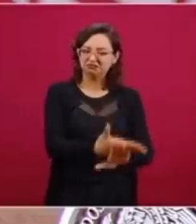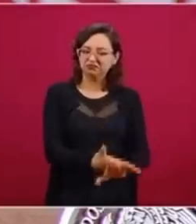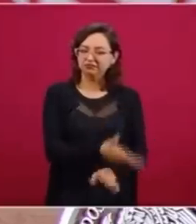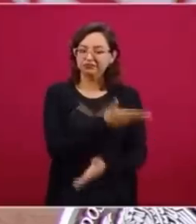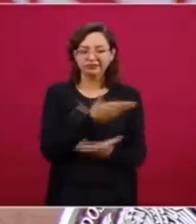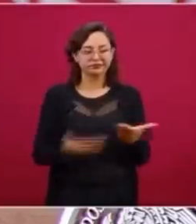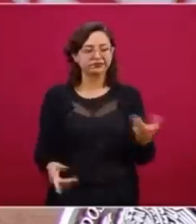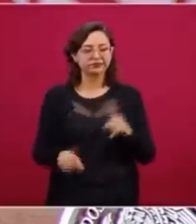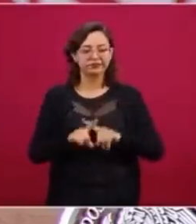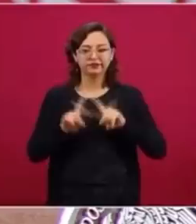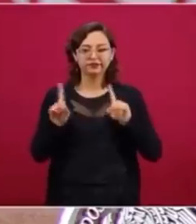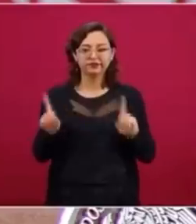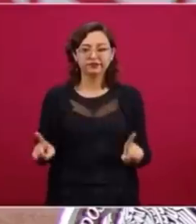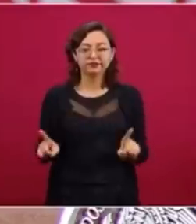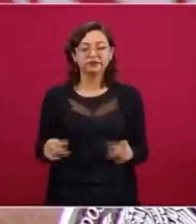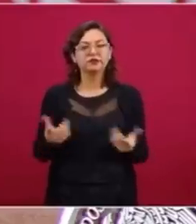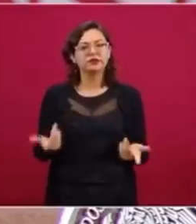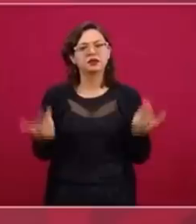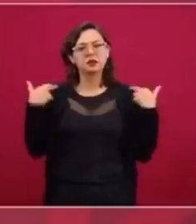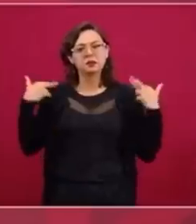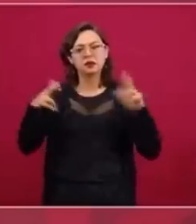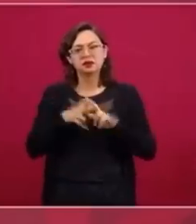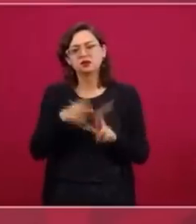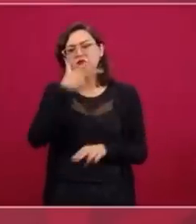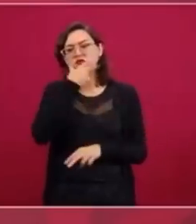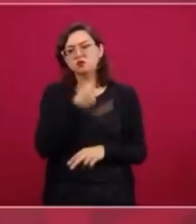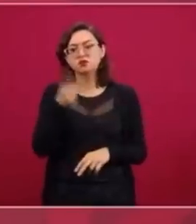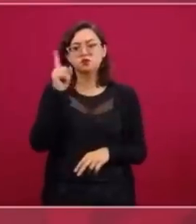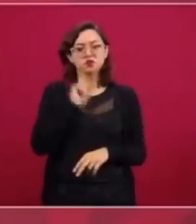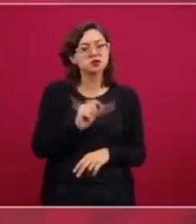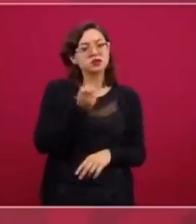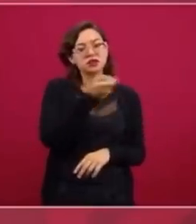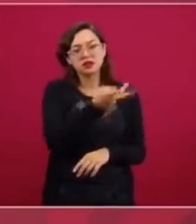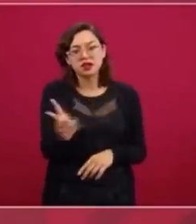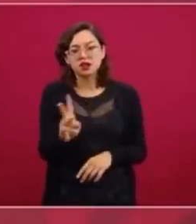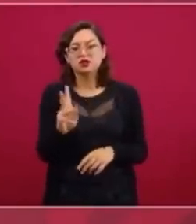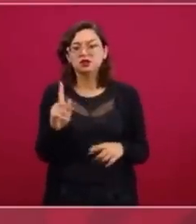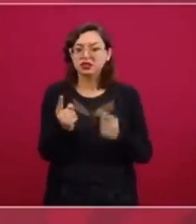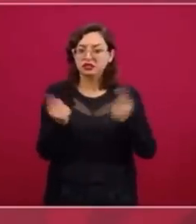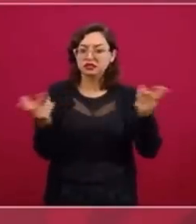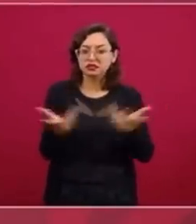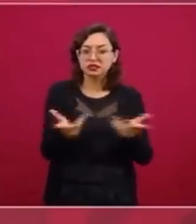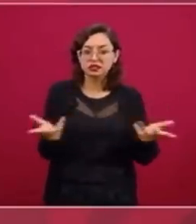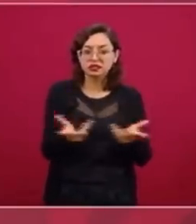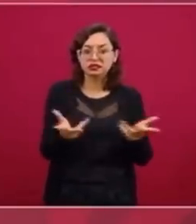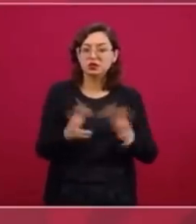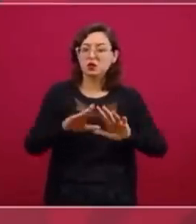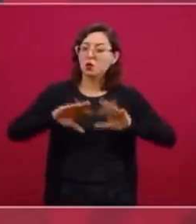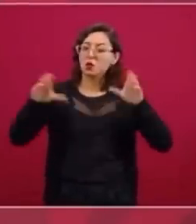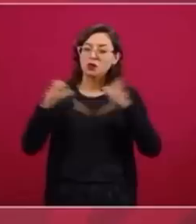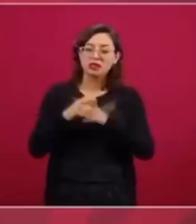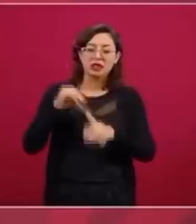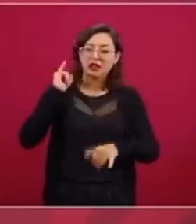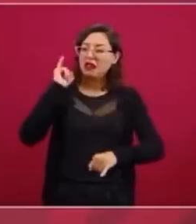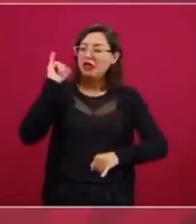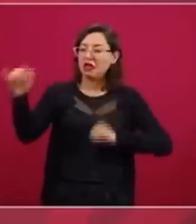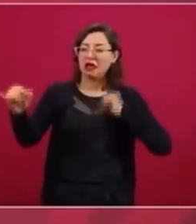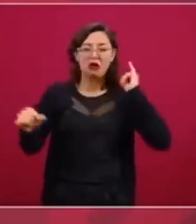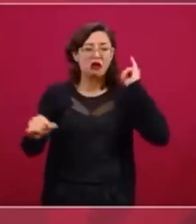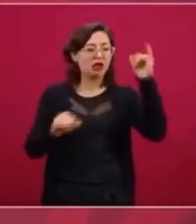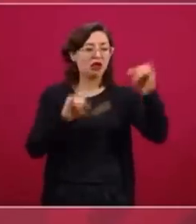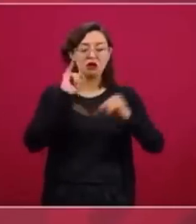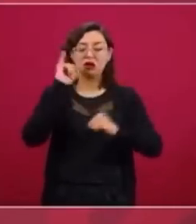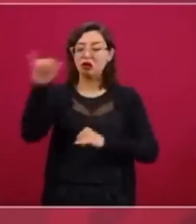¿Saben qué están haciendo las maestras, los maestros, de acuerdo a lo que Esteban me comentaba, en las comunidades más apartadas, en donde no